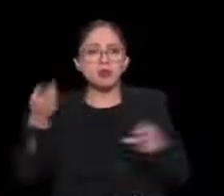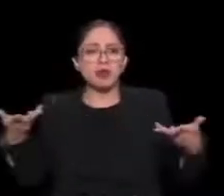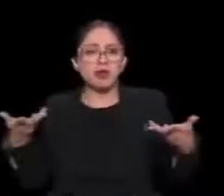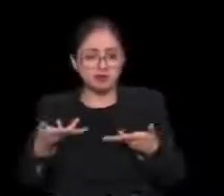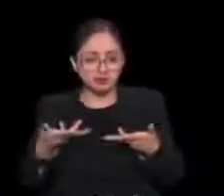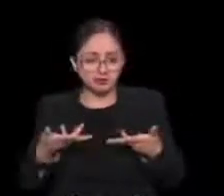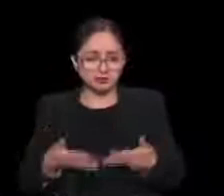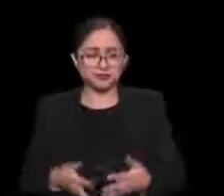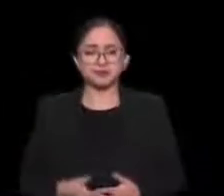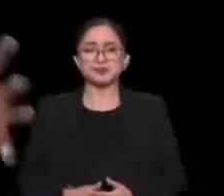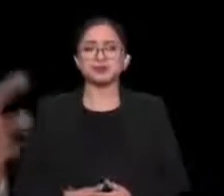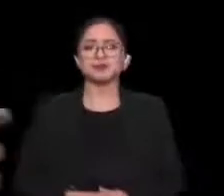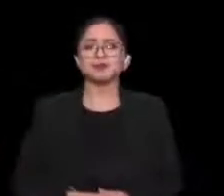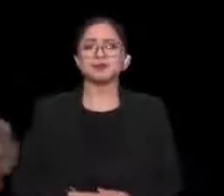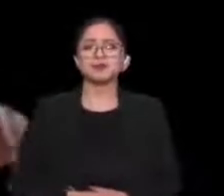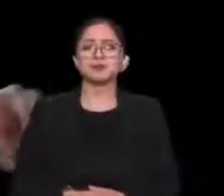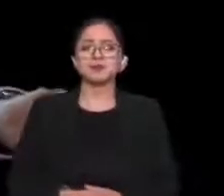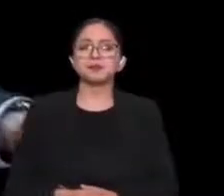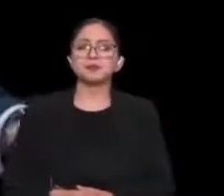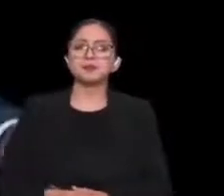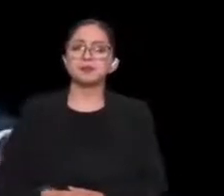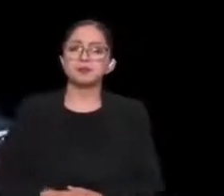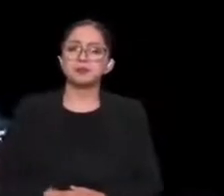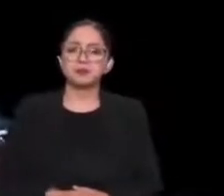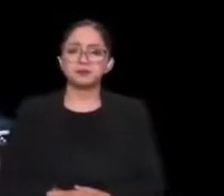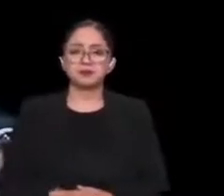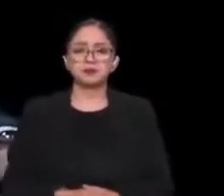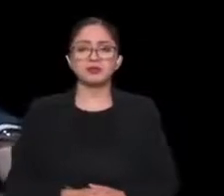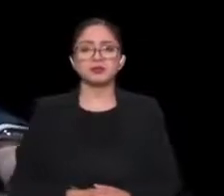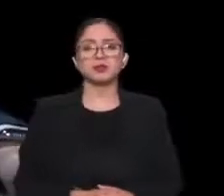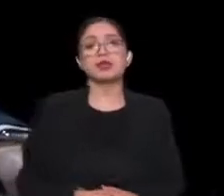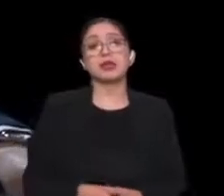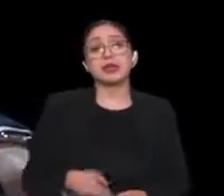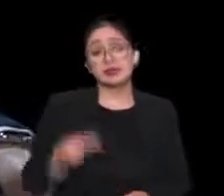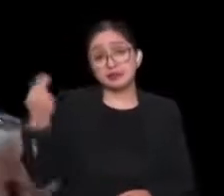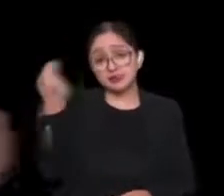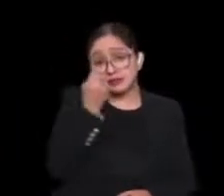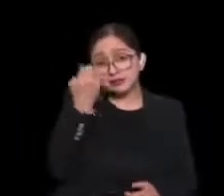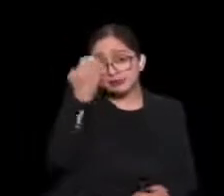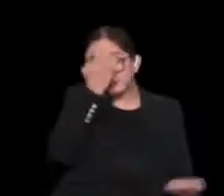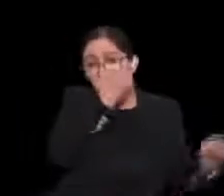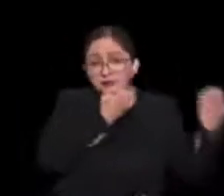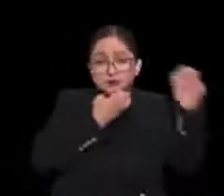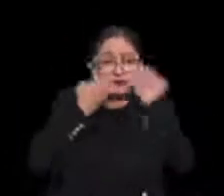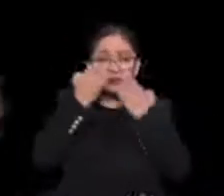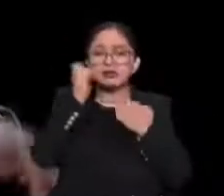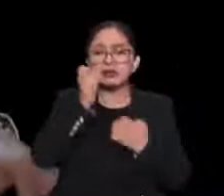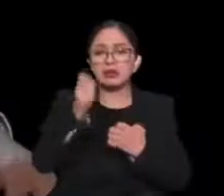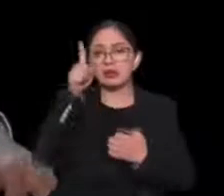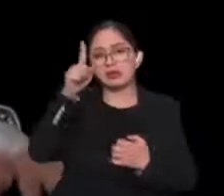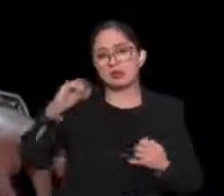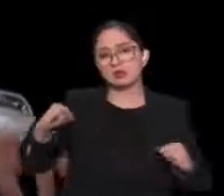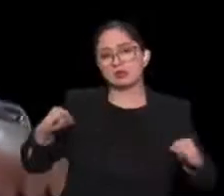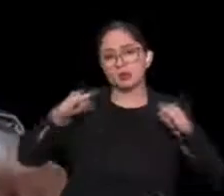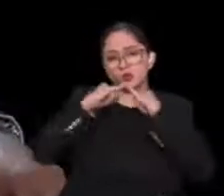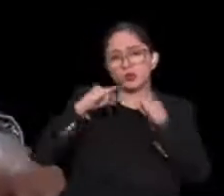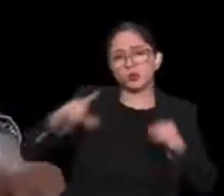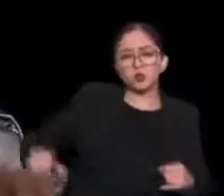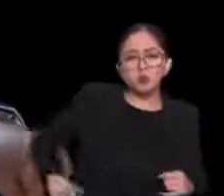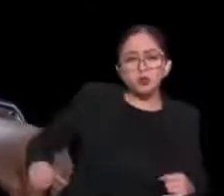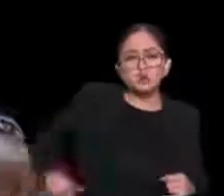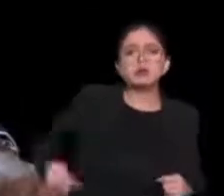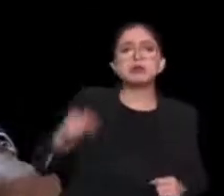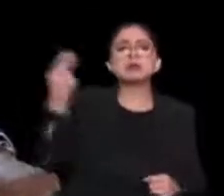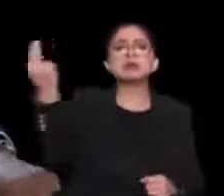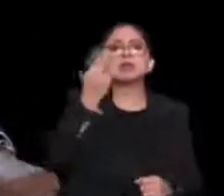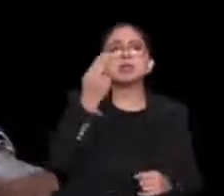resulta interesante, hay que ver todo el panorama. Por un lado, las instituciones del gobierno, por eso el llamado siempre para cortar la